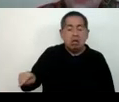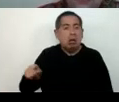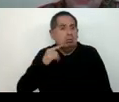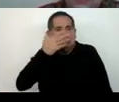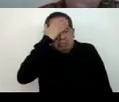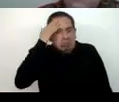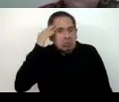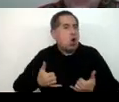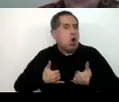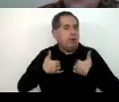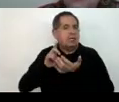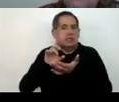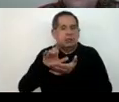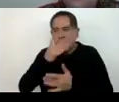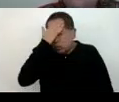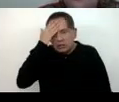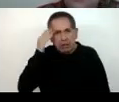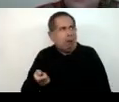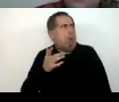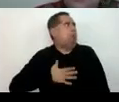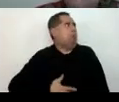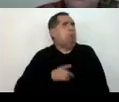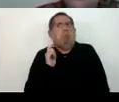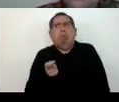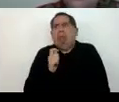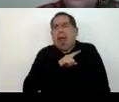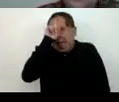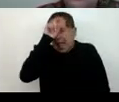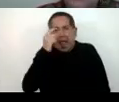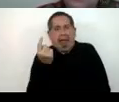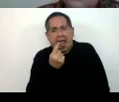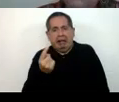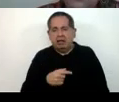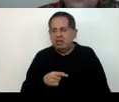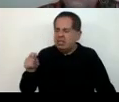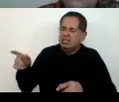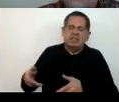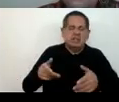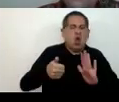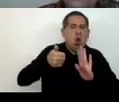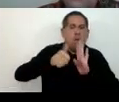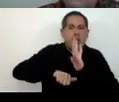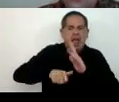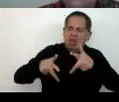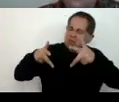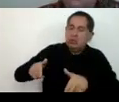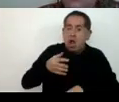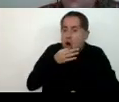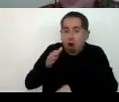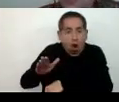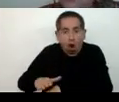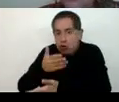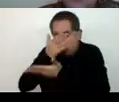jóvenes con alguna discapacidad y muchas veces son intervenidas quirúrgicamente sin su consentimiento o